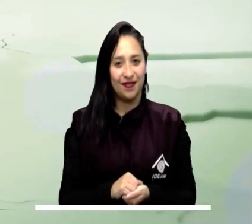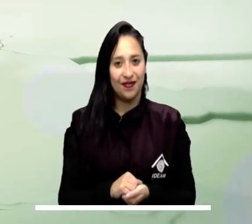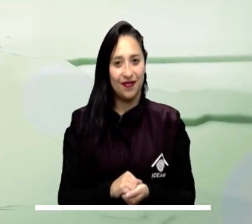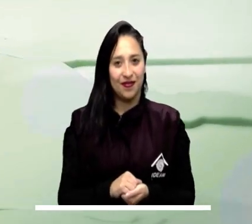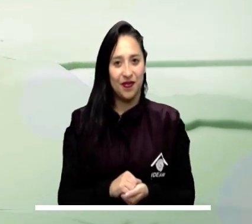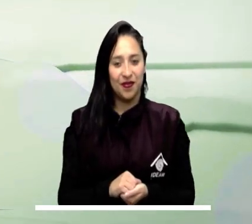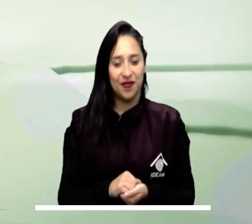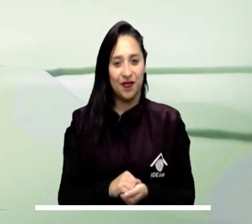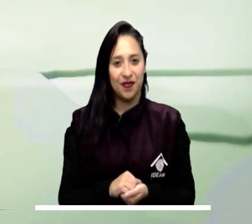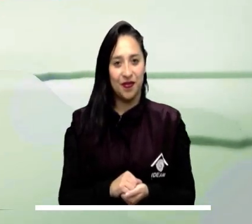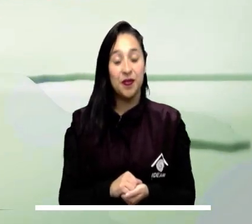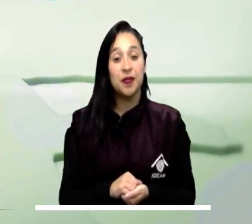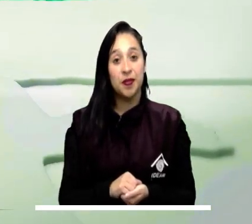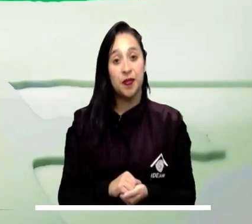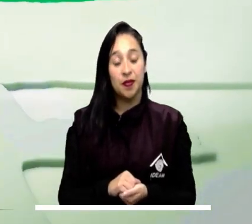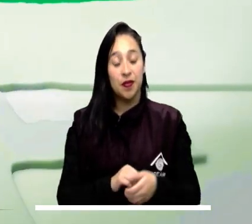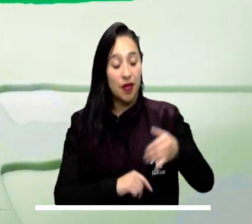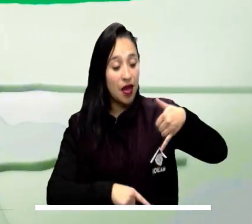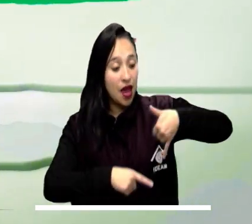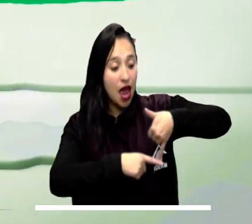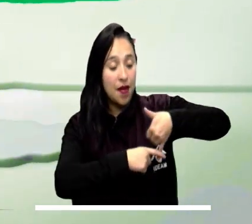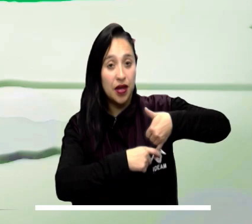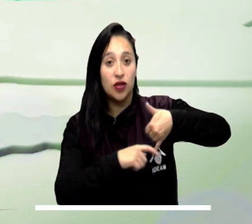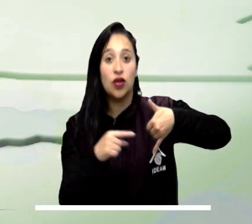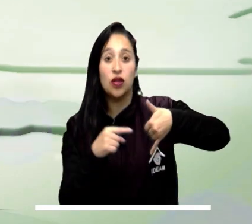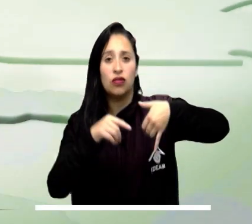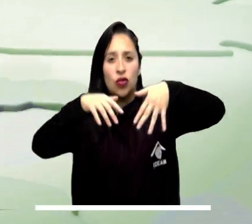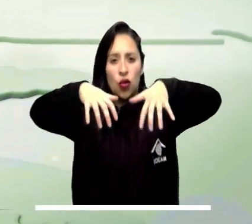tiempo seco sobre toda la región.